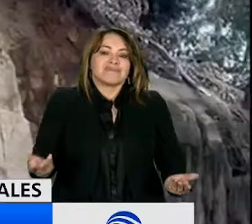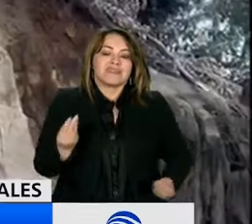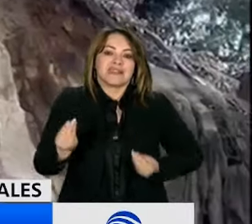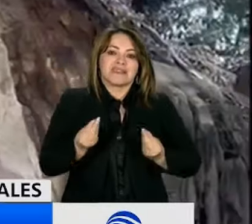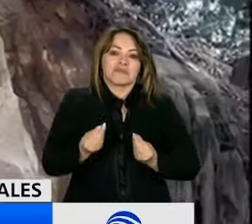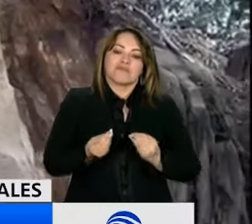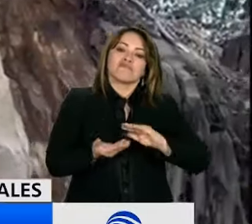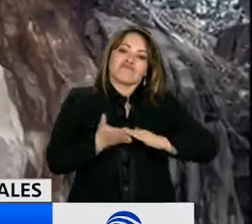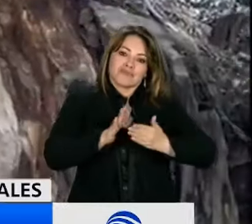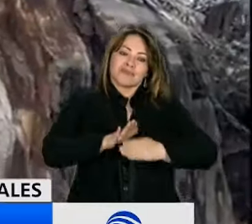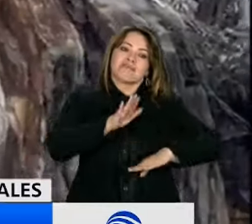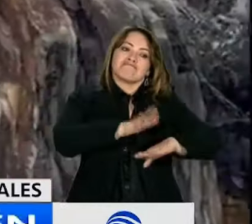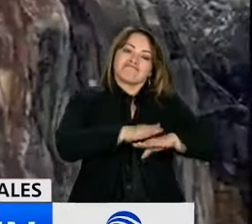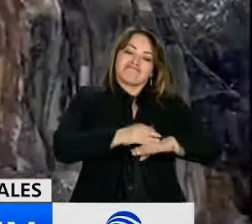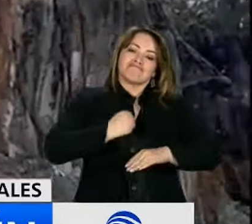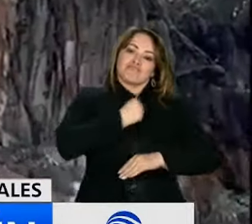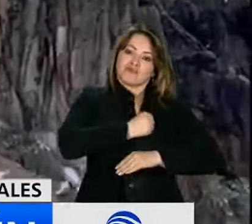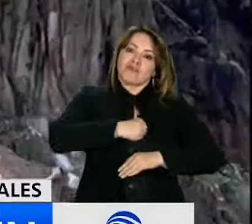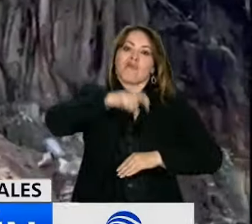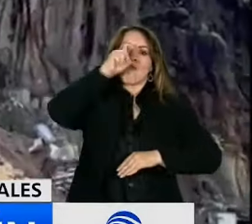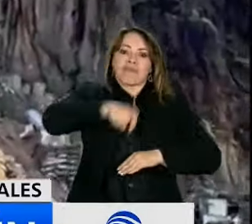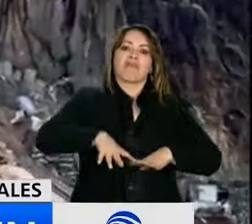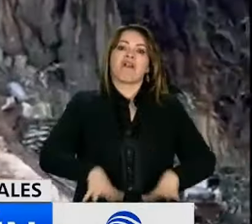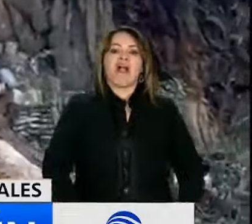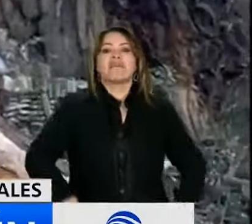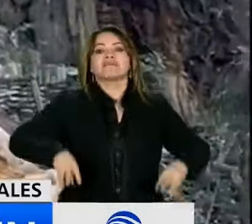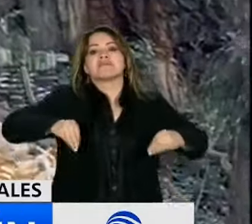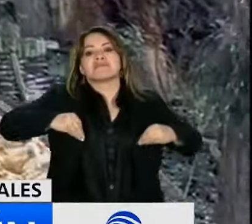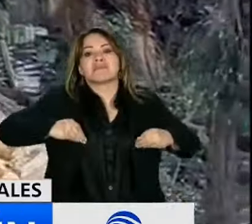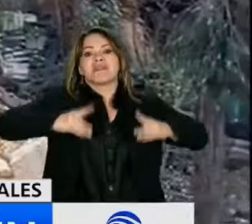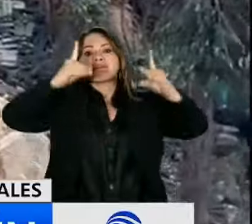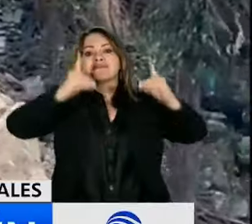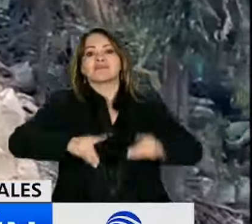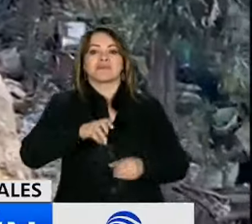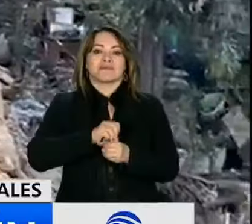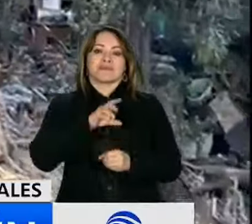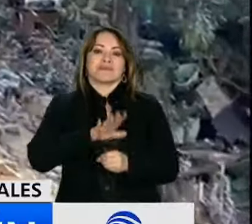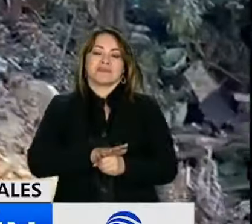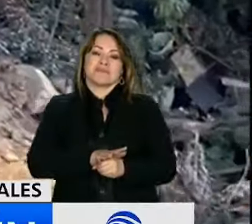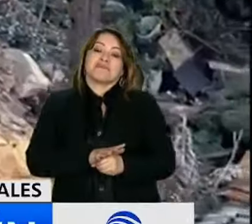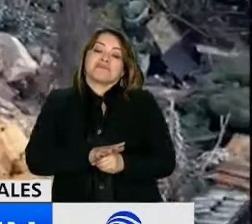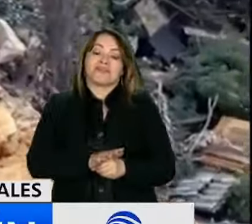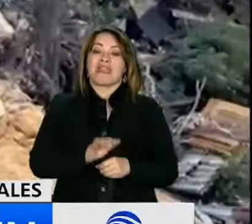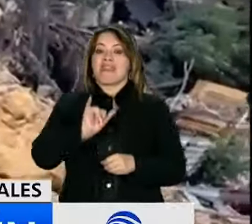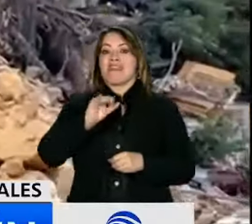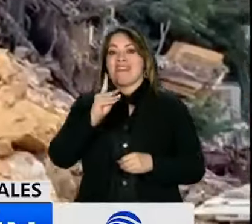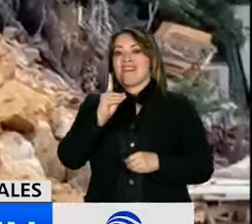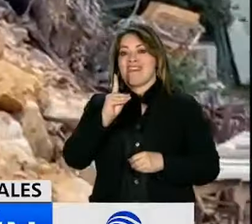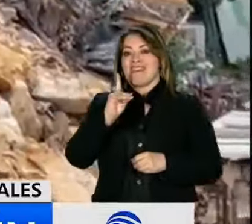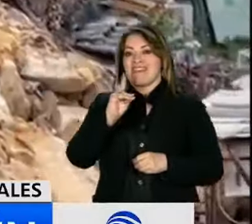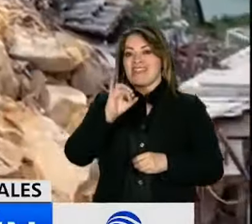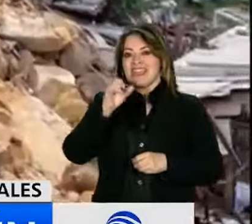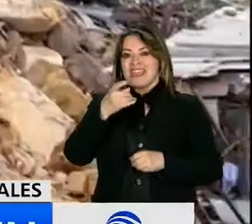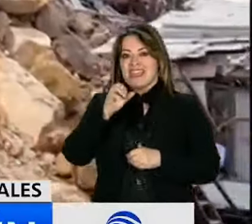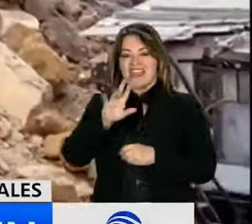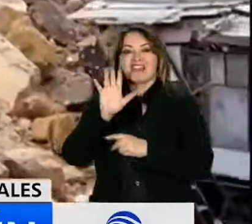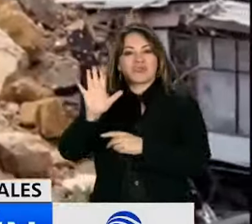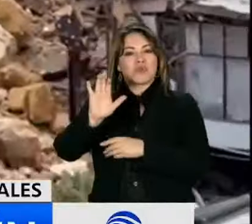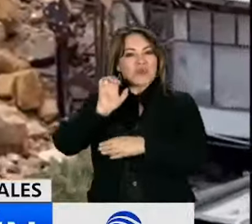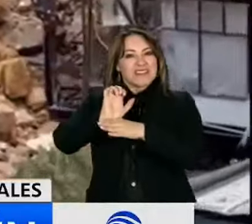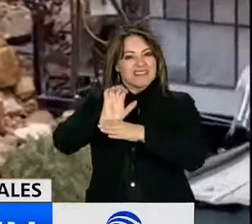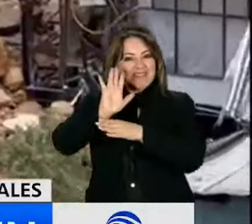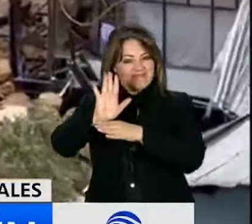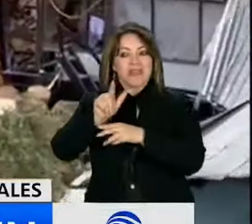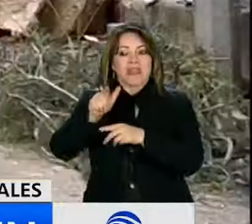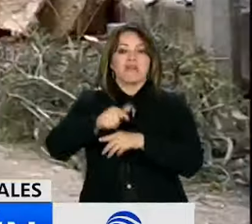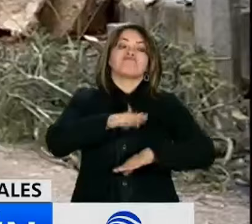la comunidad y es acatar los llamados que hace la administración distrital a través del IGER cuando les emite esas órdenes de evacuación para que ellos